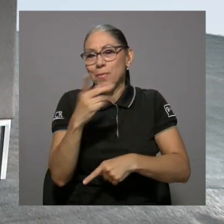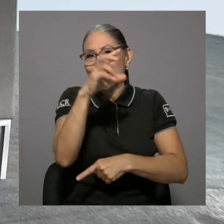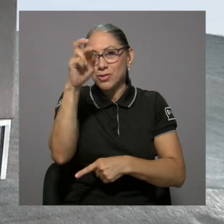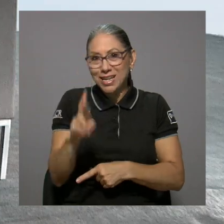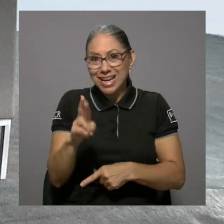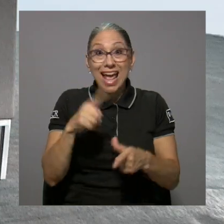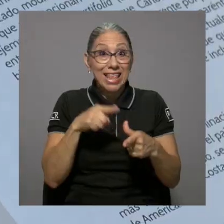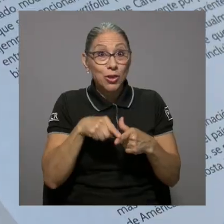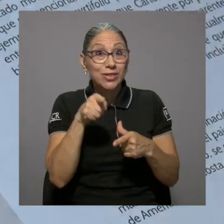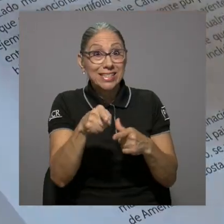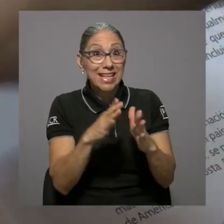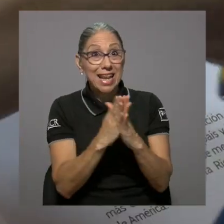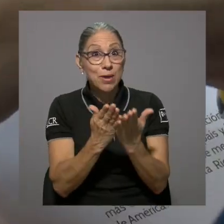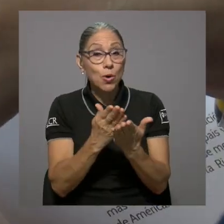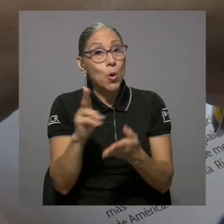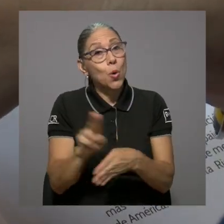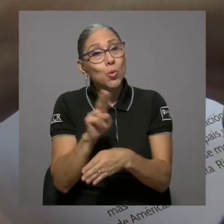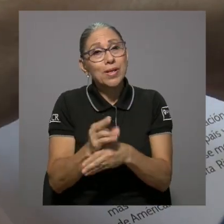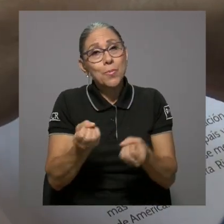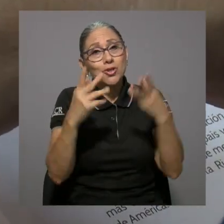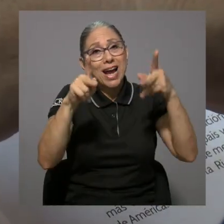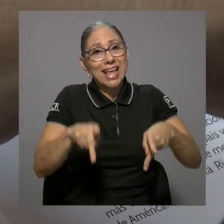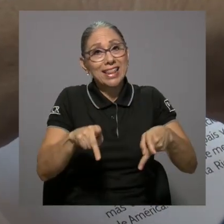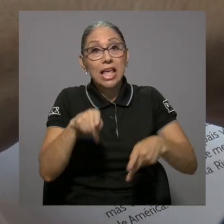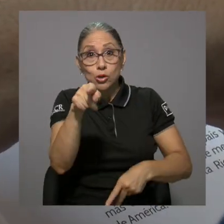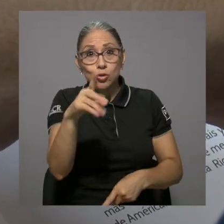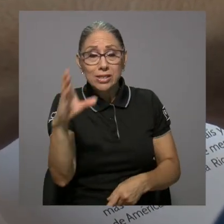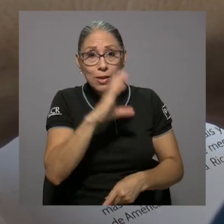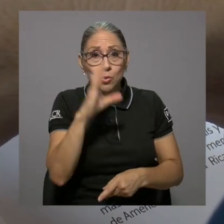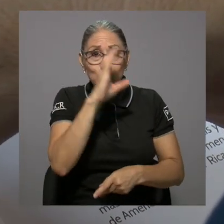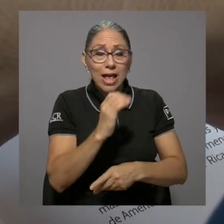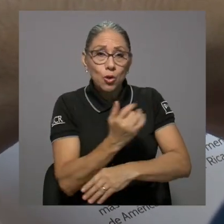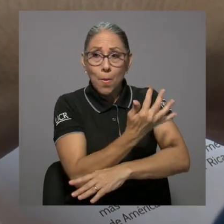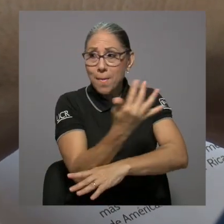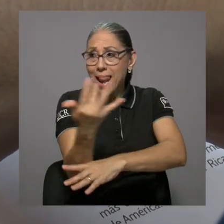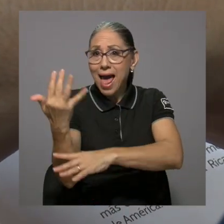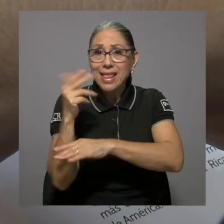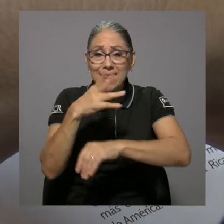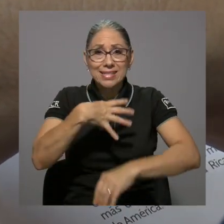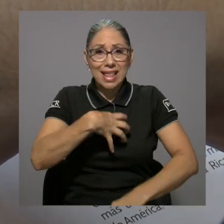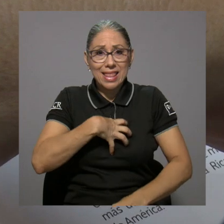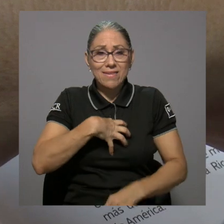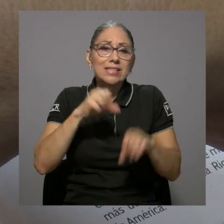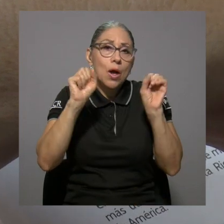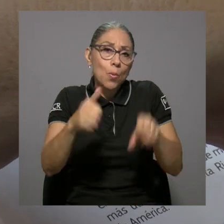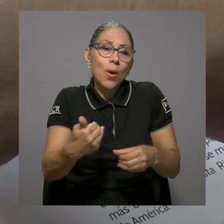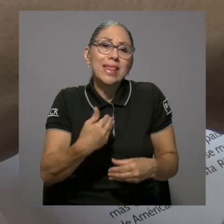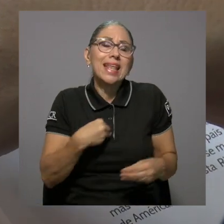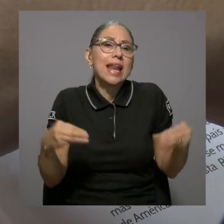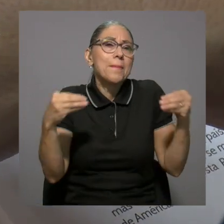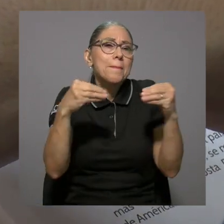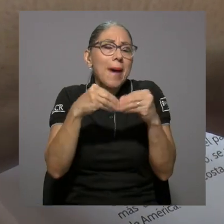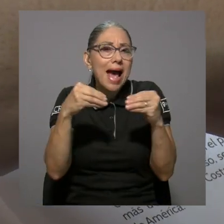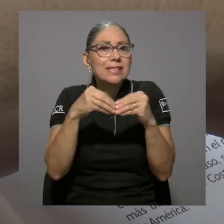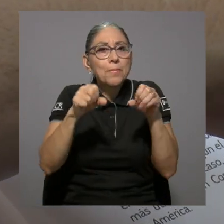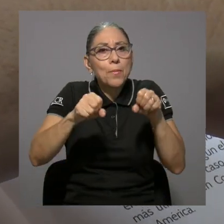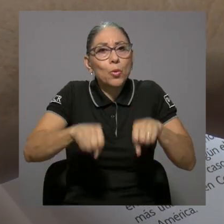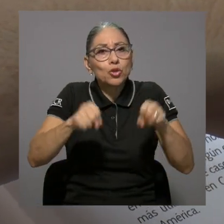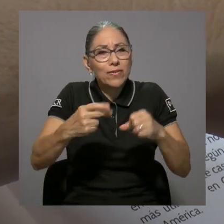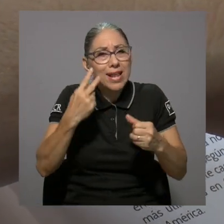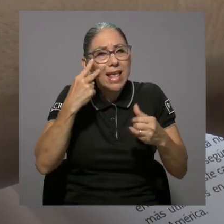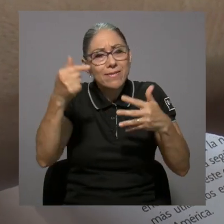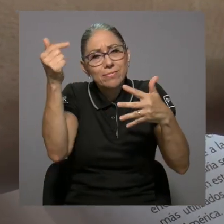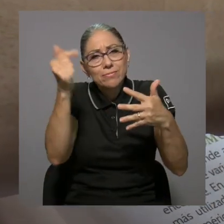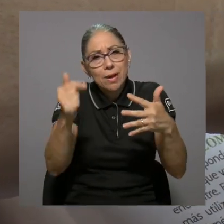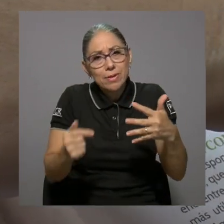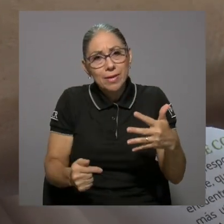gente y si andan buscando plantas nativas, también puede, por ejemplo, tener un rango de distribución más grande, como dije